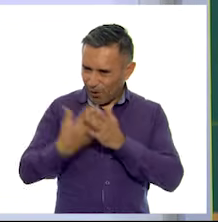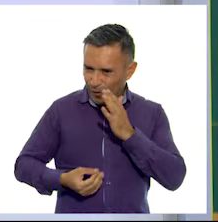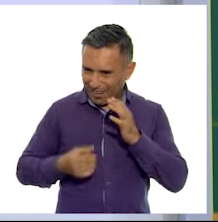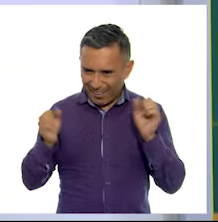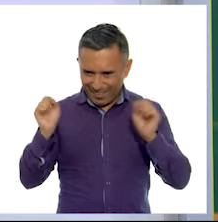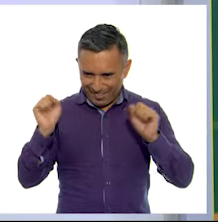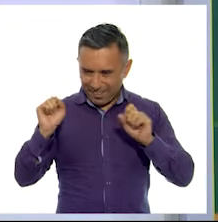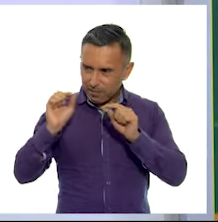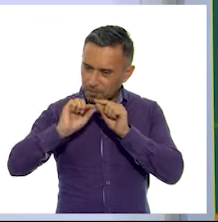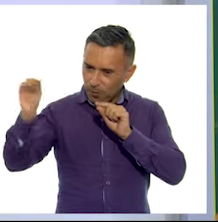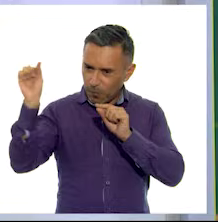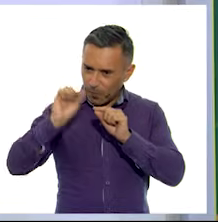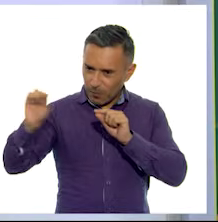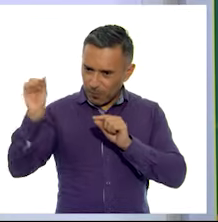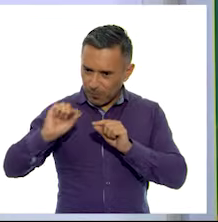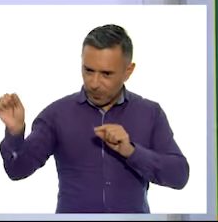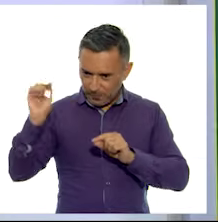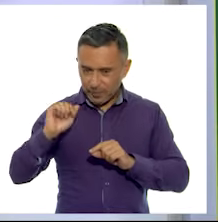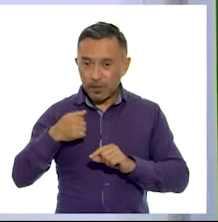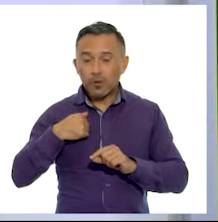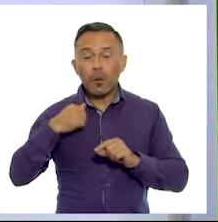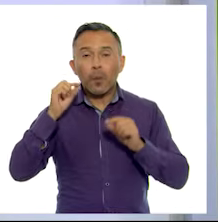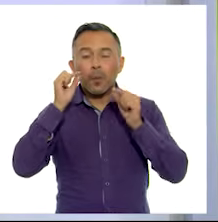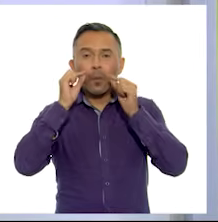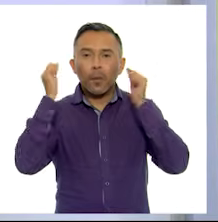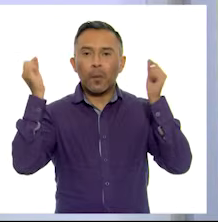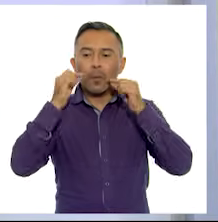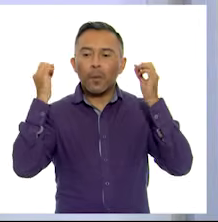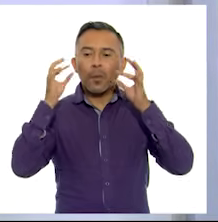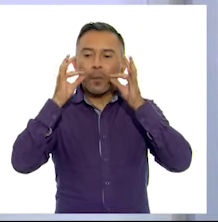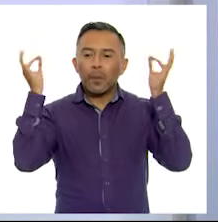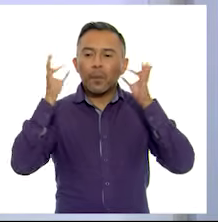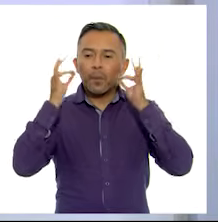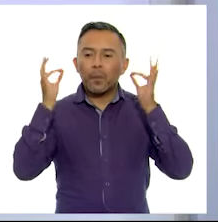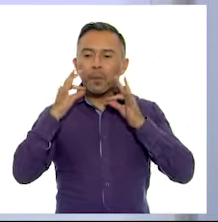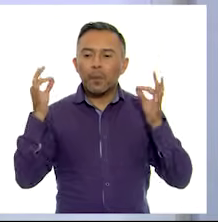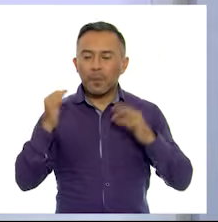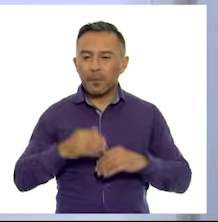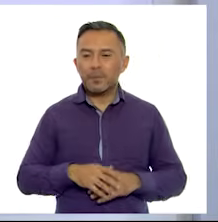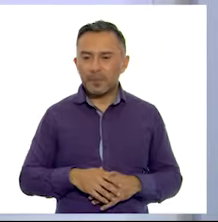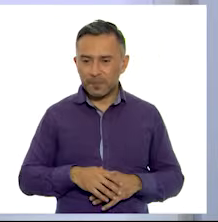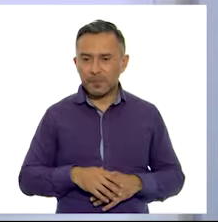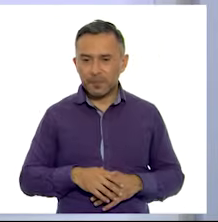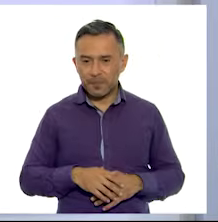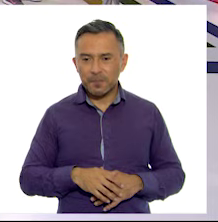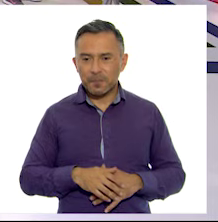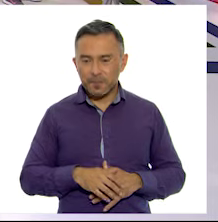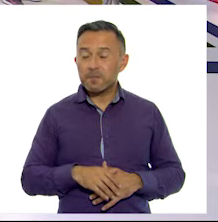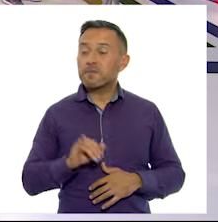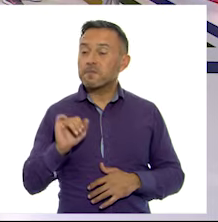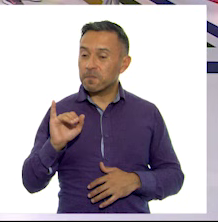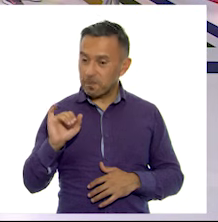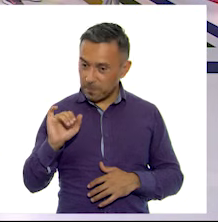bigotes, una línea que corre. A ver, le voy a poner bigotes verdes. Puntos que corren, perdón, sí. Tuc, tuc, tuc.